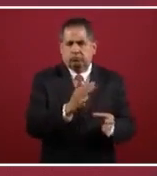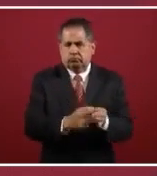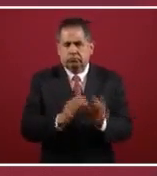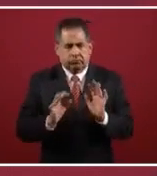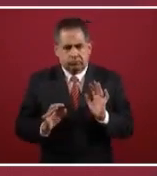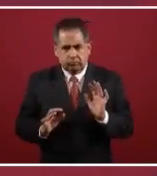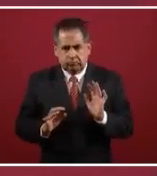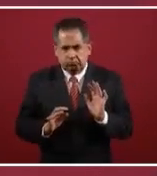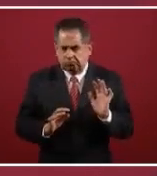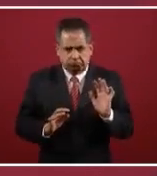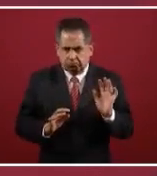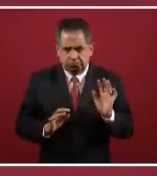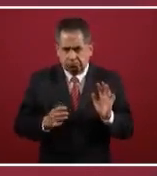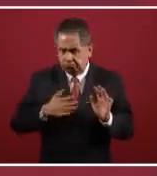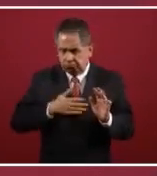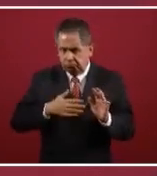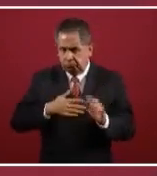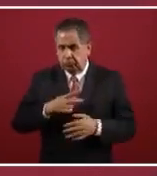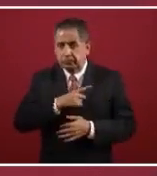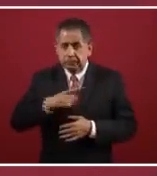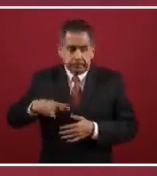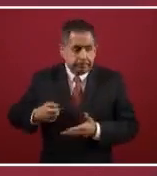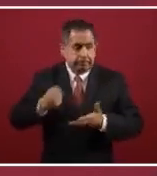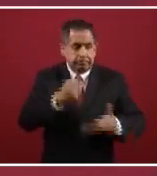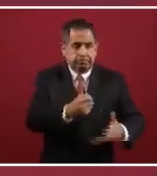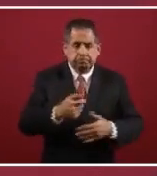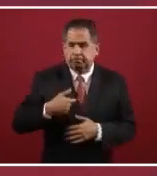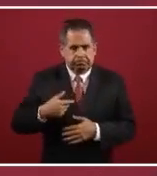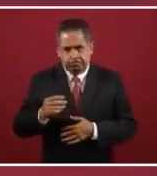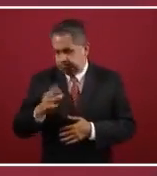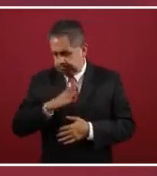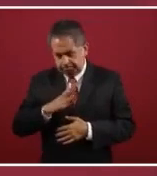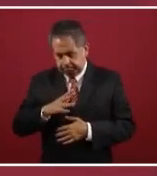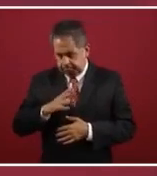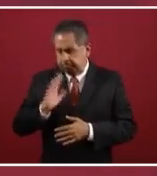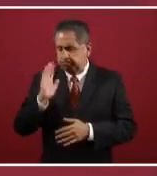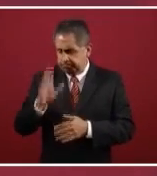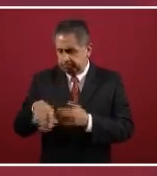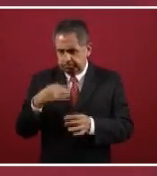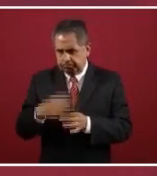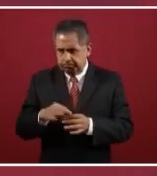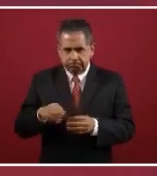pero no deudas que tenga la federación.